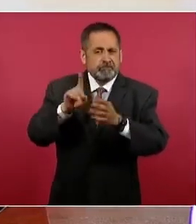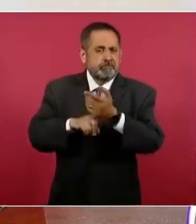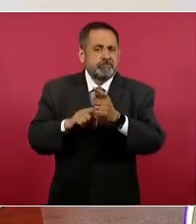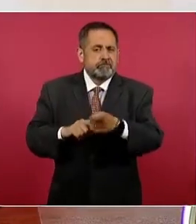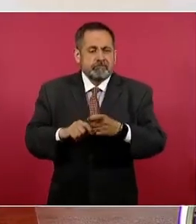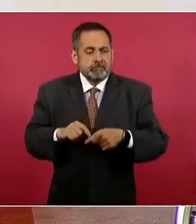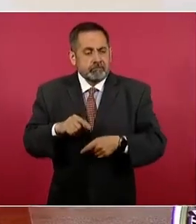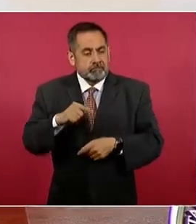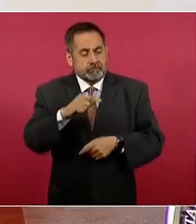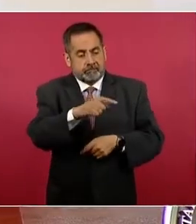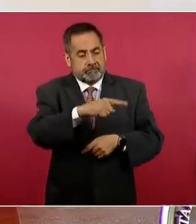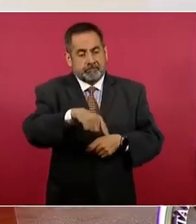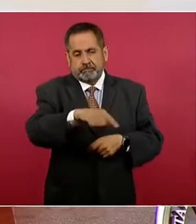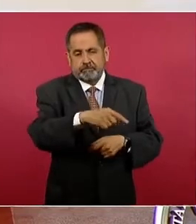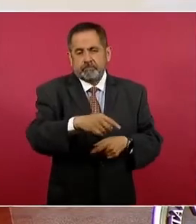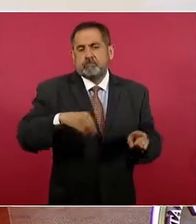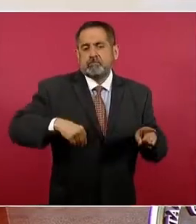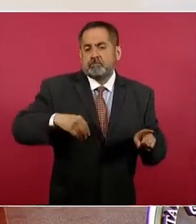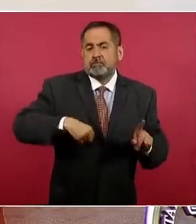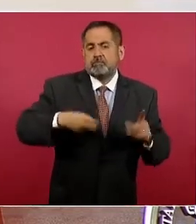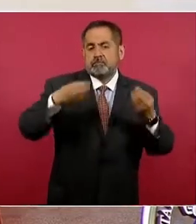como daño